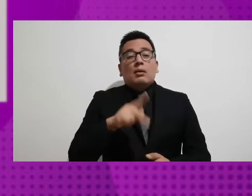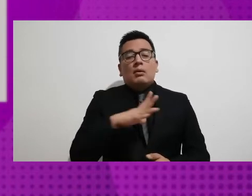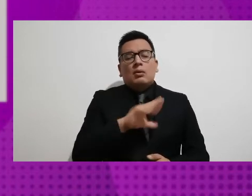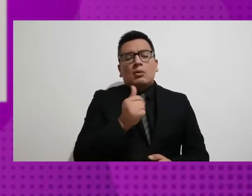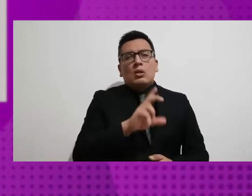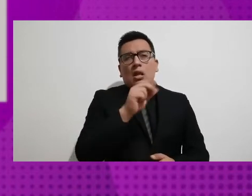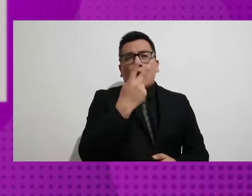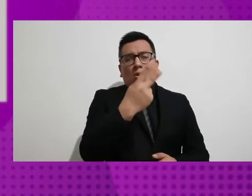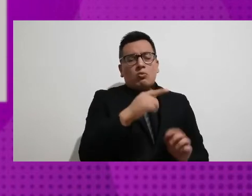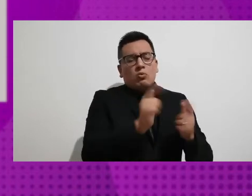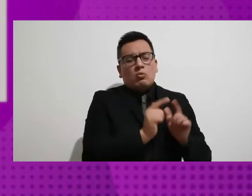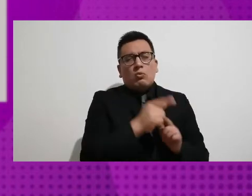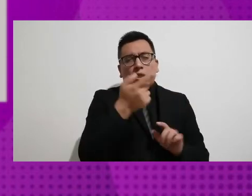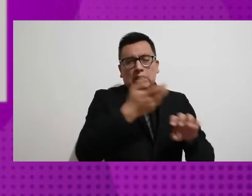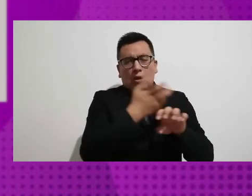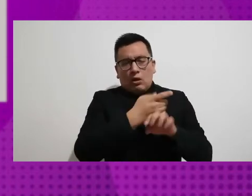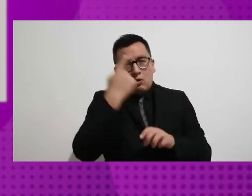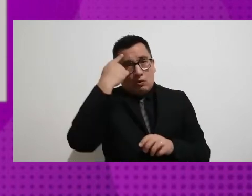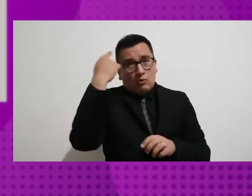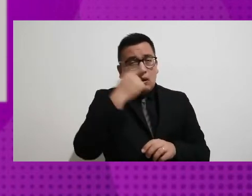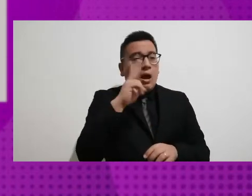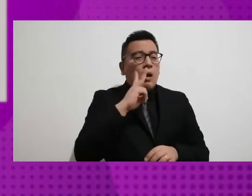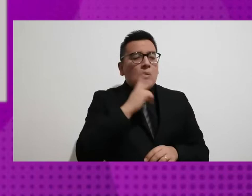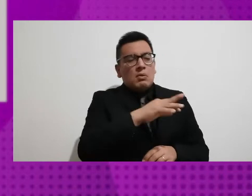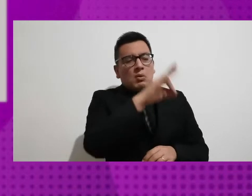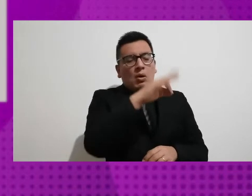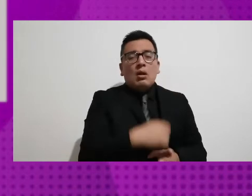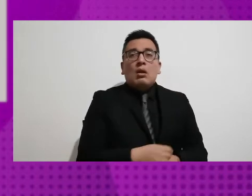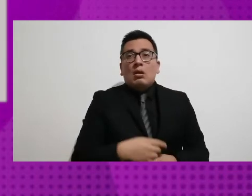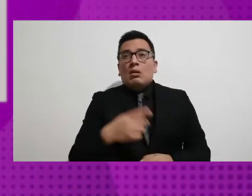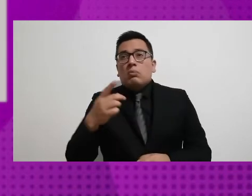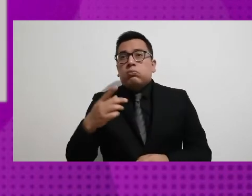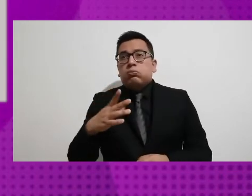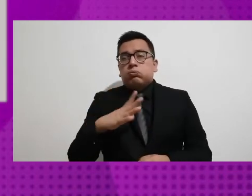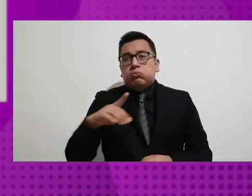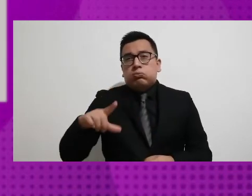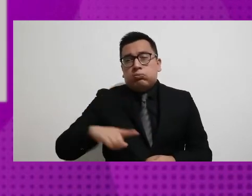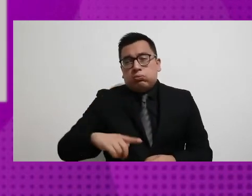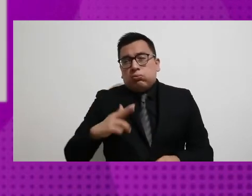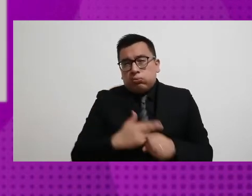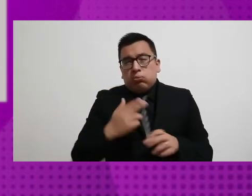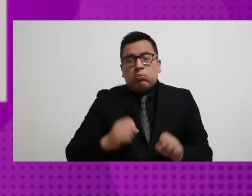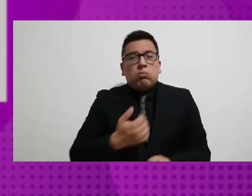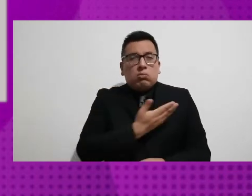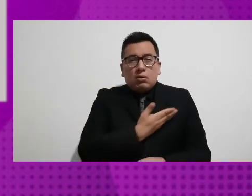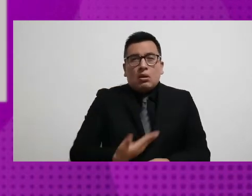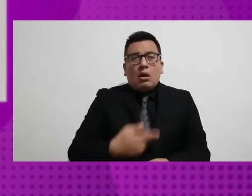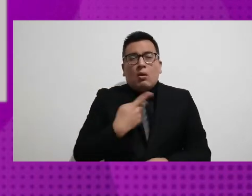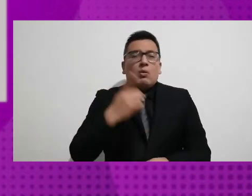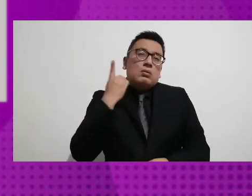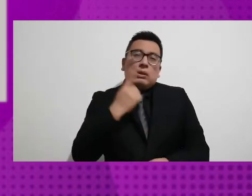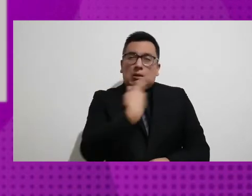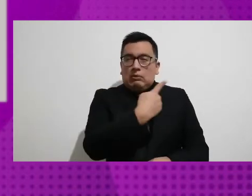sistemas electorales estatales para elecciones de gubernaturas, diputaciones locales y ayuntamientos. Sin